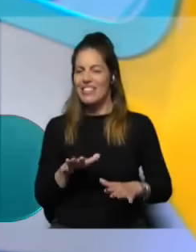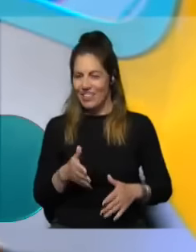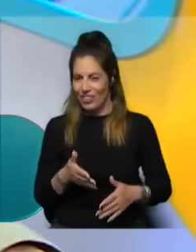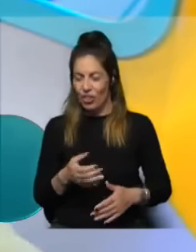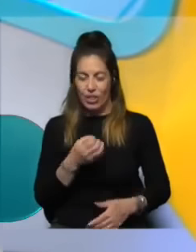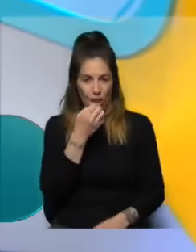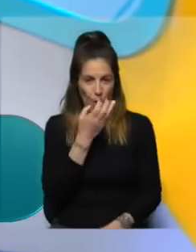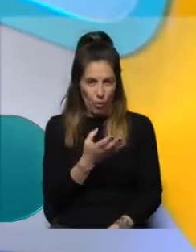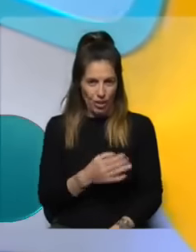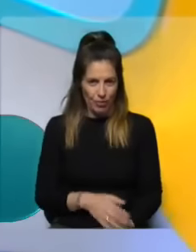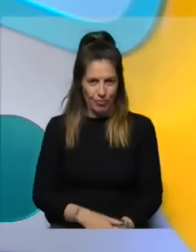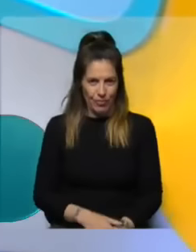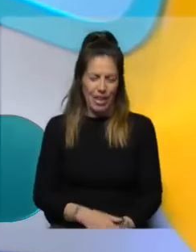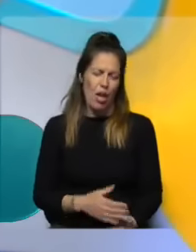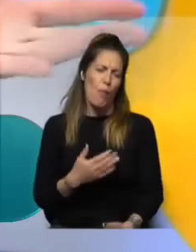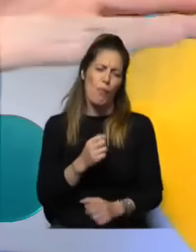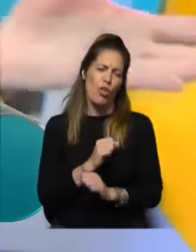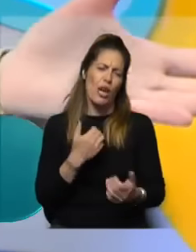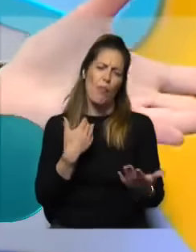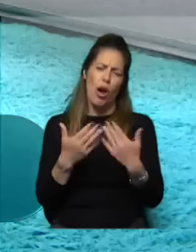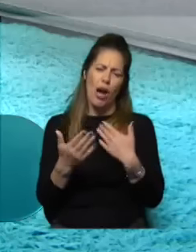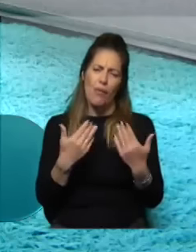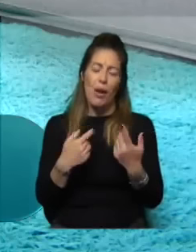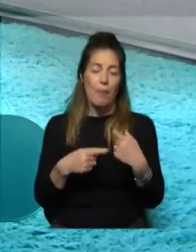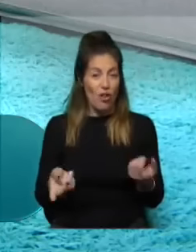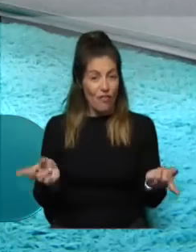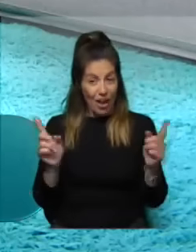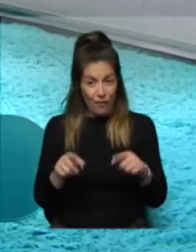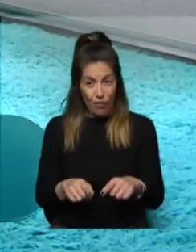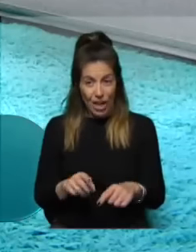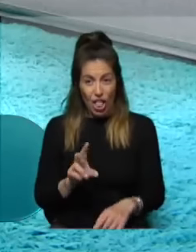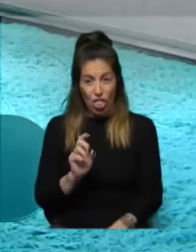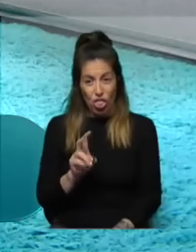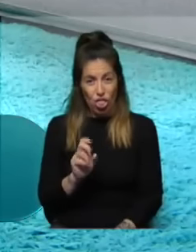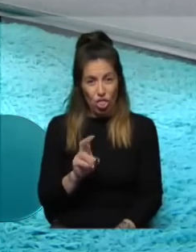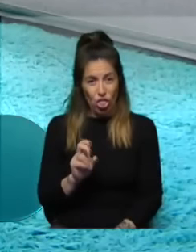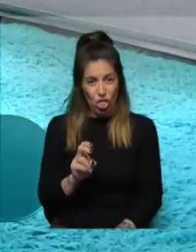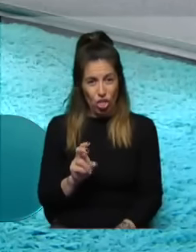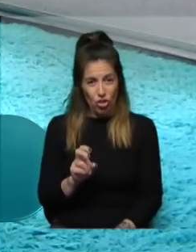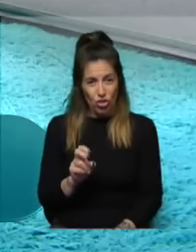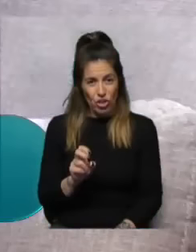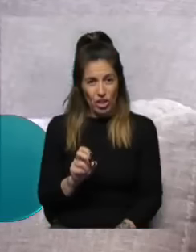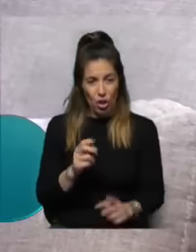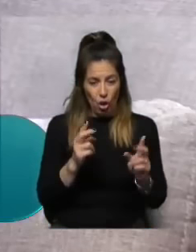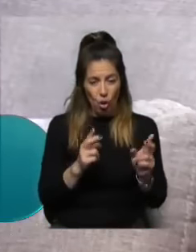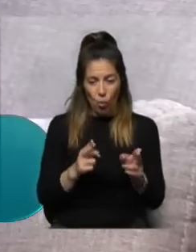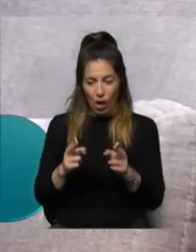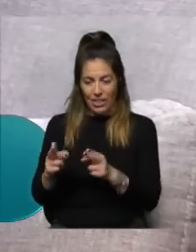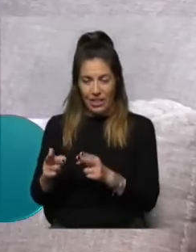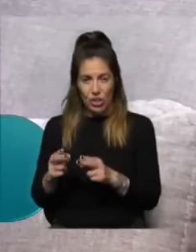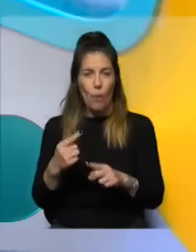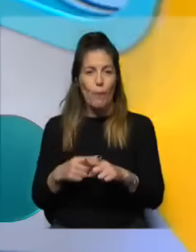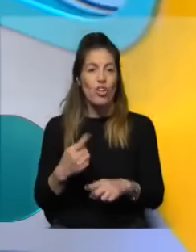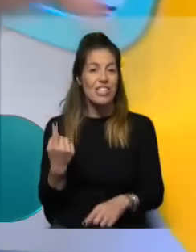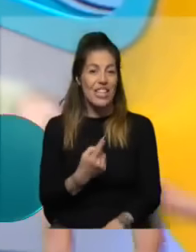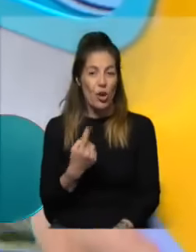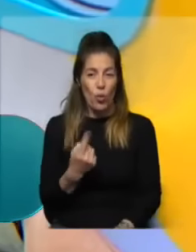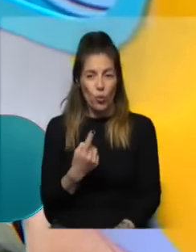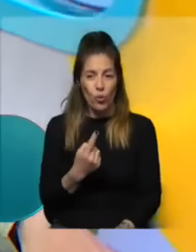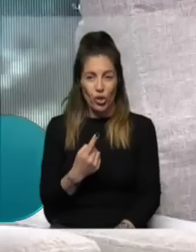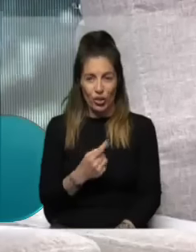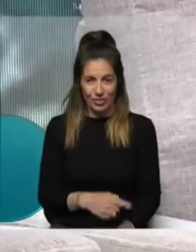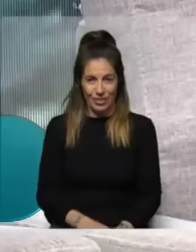bueno. Tendríamos para hablar montones. Pero va a volver. ¿Son como 12 cuadritos por segundo? Son 12 dibujos por segundo. Va a volver porque